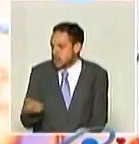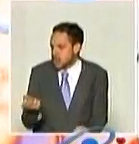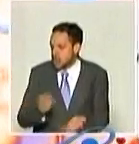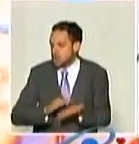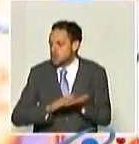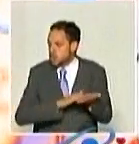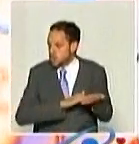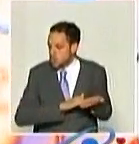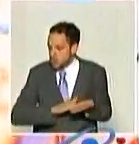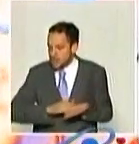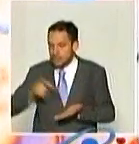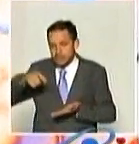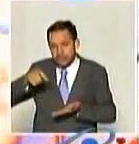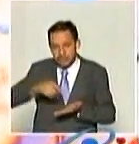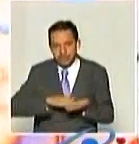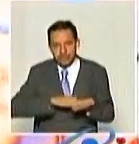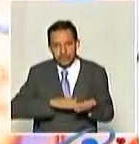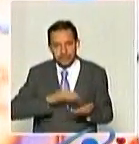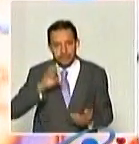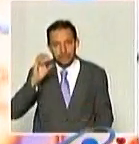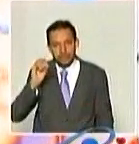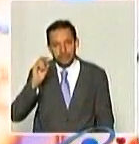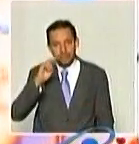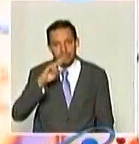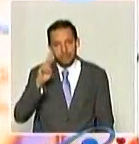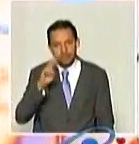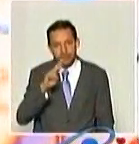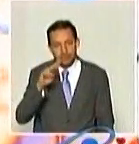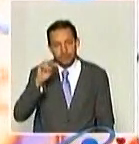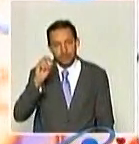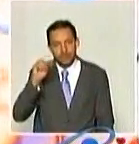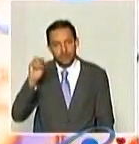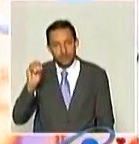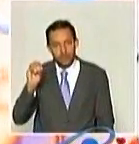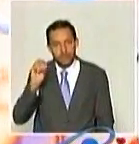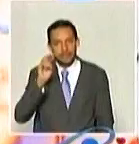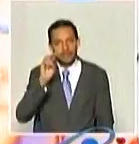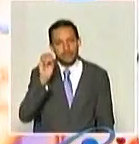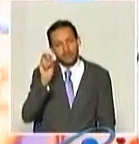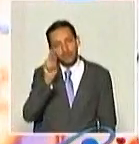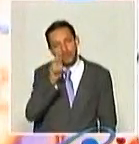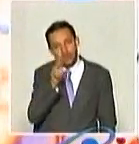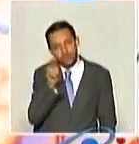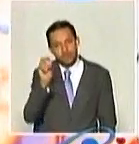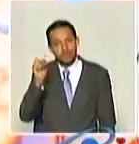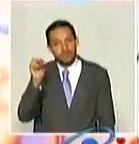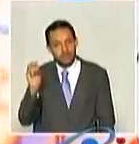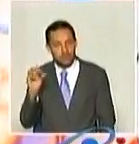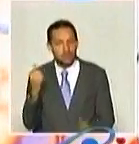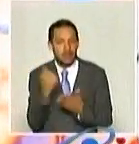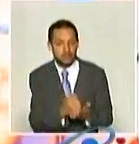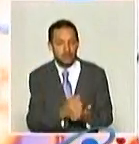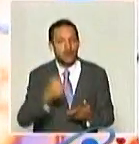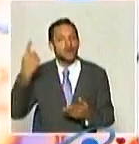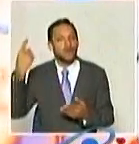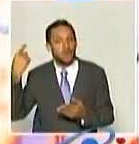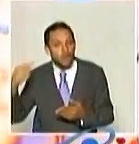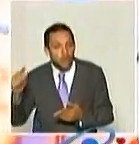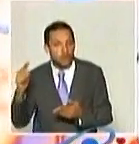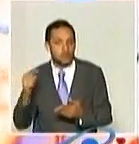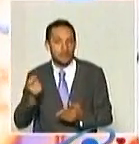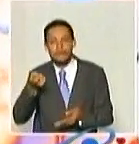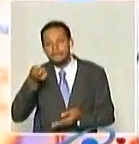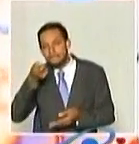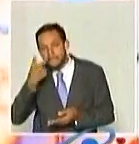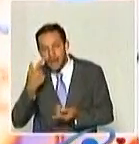opción. Se le coloca el ozono venoso, se le coloca la bolsa, y ya uno puede hacer otras terapias con productos X, uno le